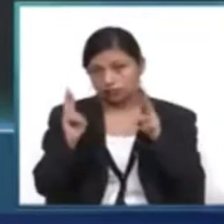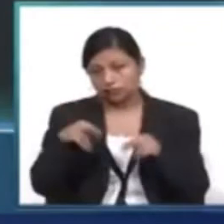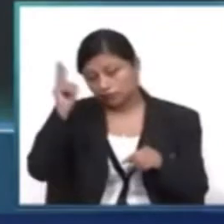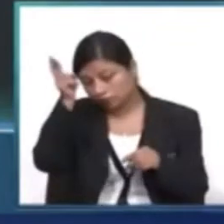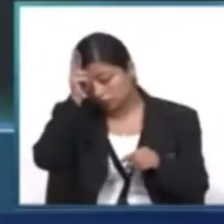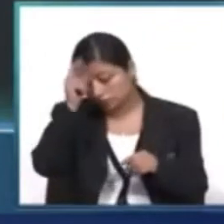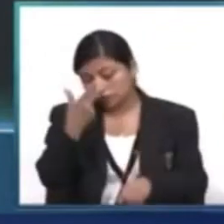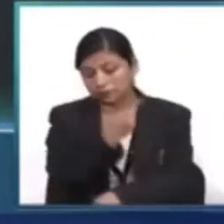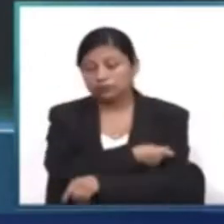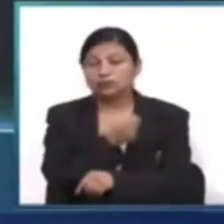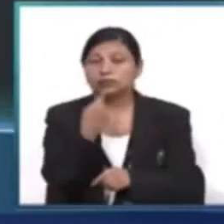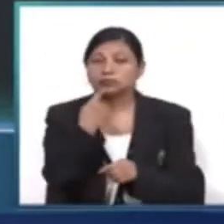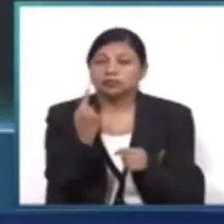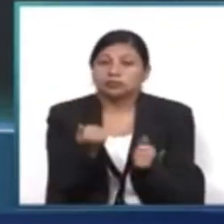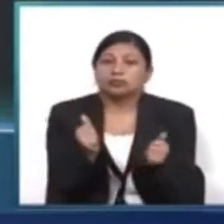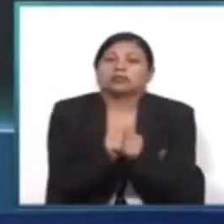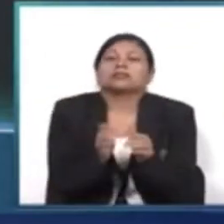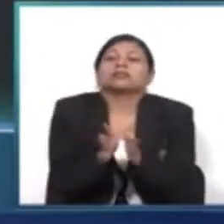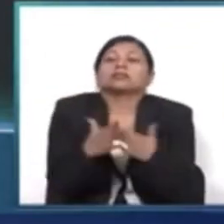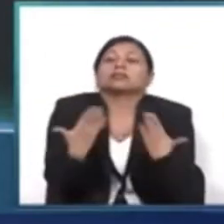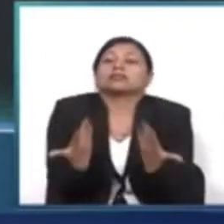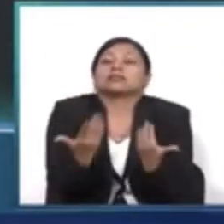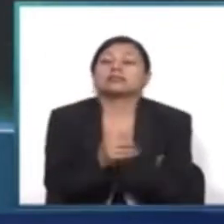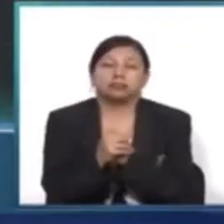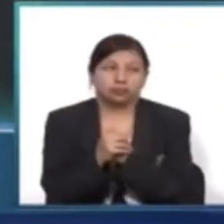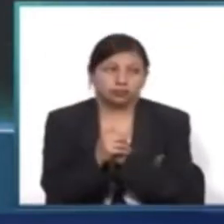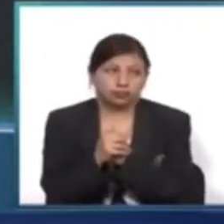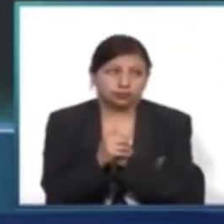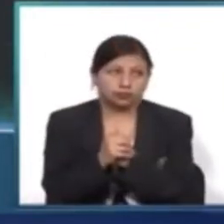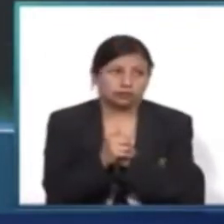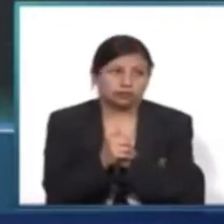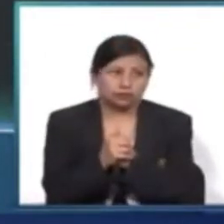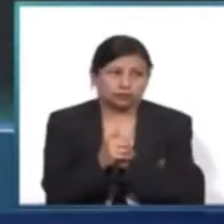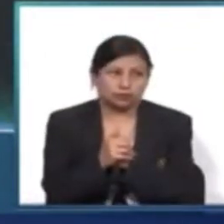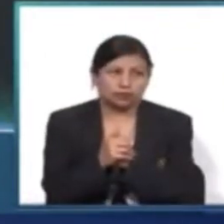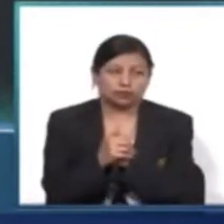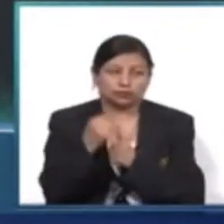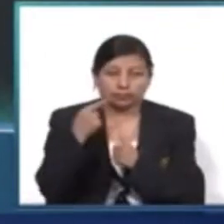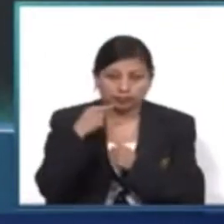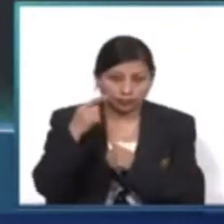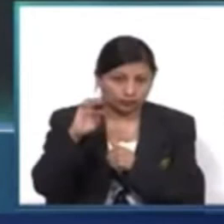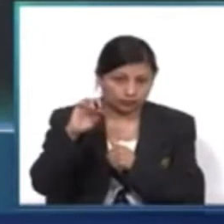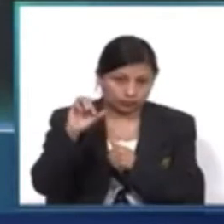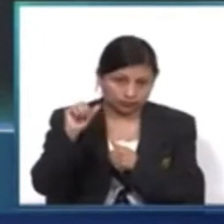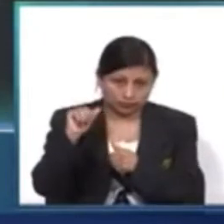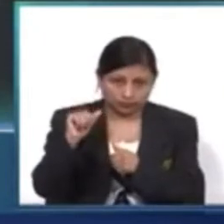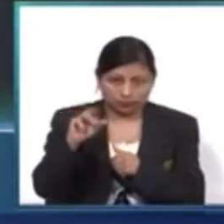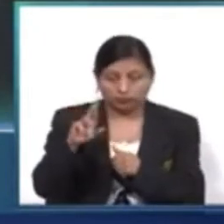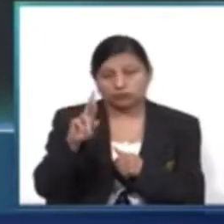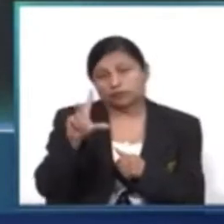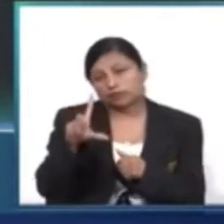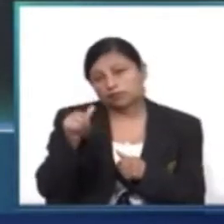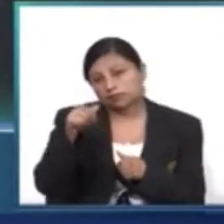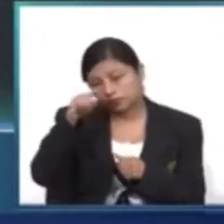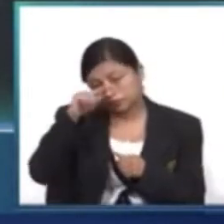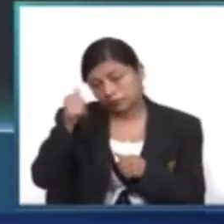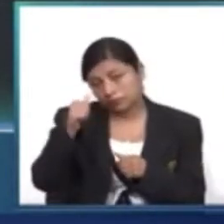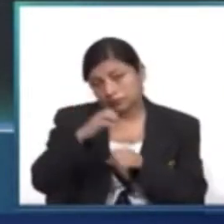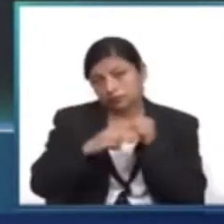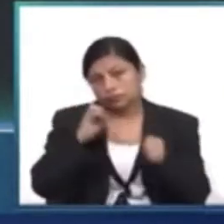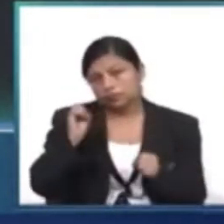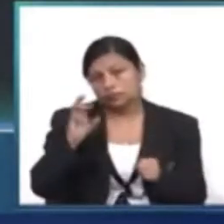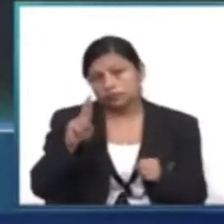respecto a la vacuna de AstraZeneca. Yo creo que en términos de plataformas, si usted me lo pone a decir, bueno, ARN